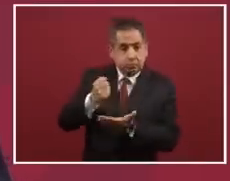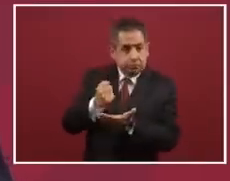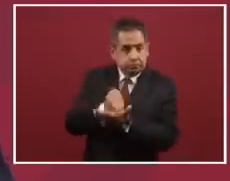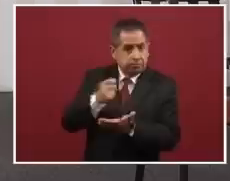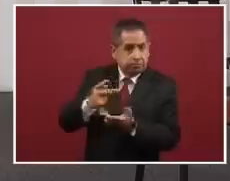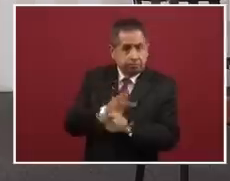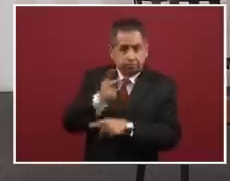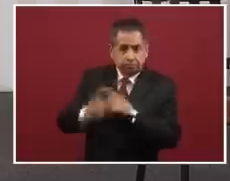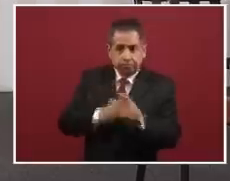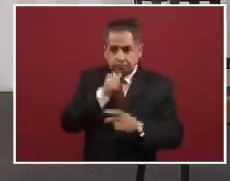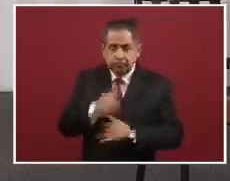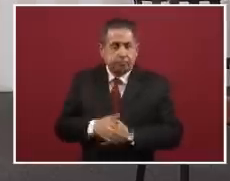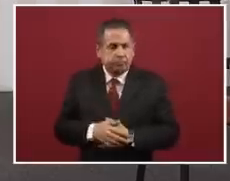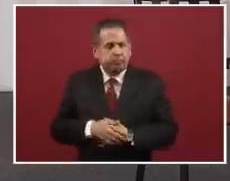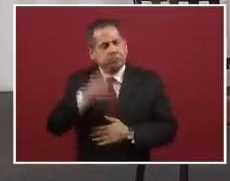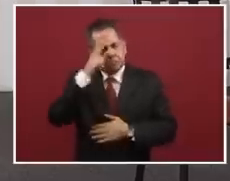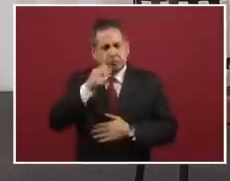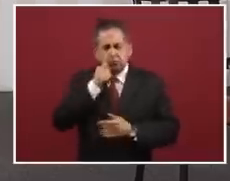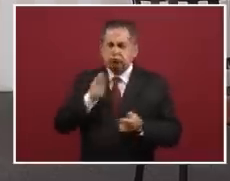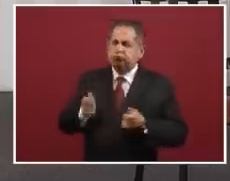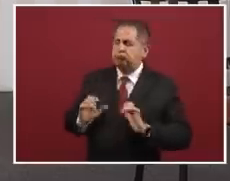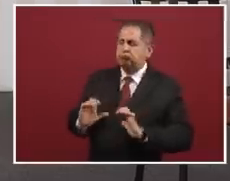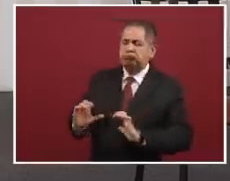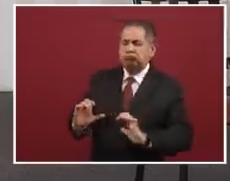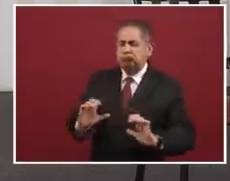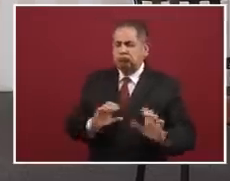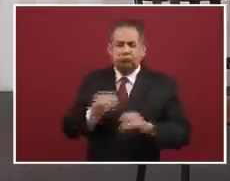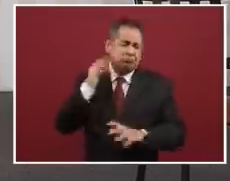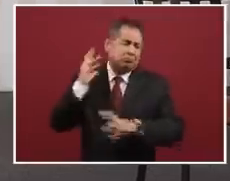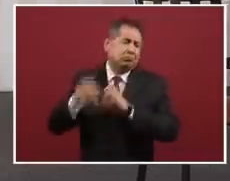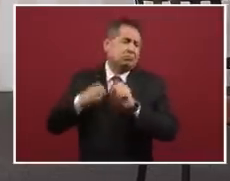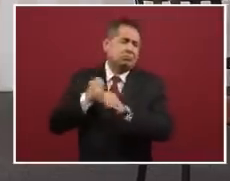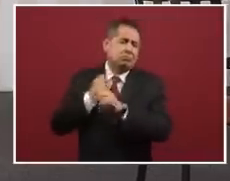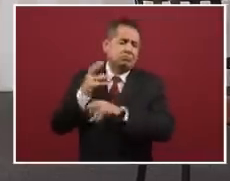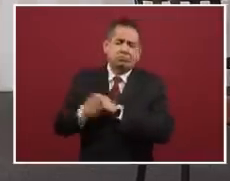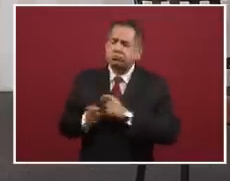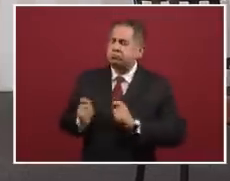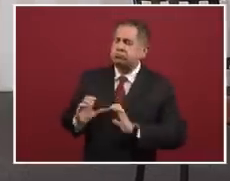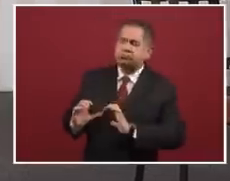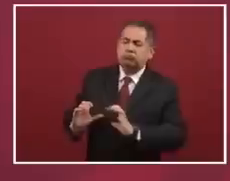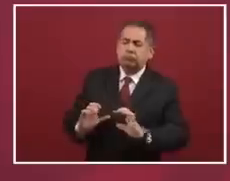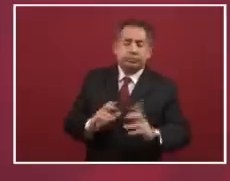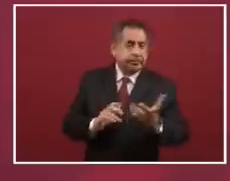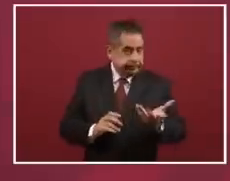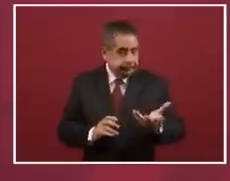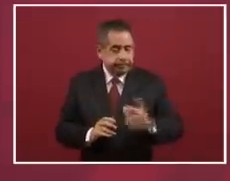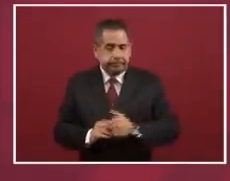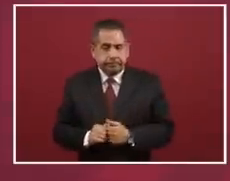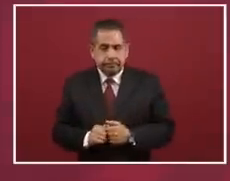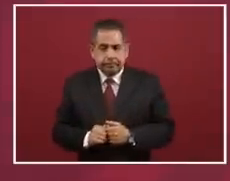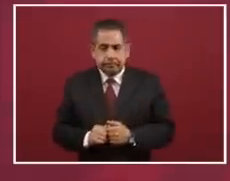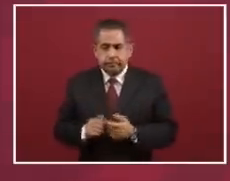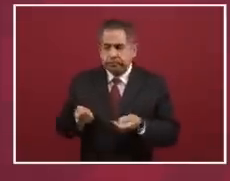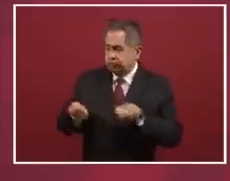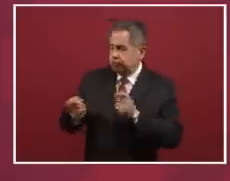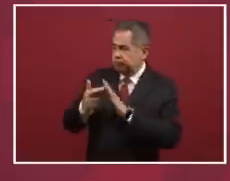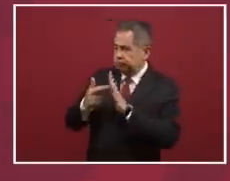tenido capacidad de regular el flujo, toda la vida. ¿Qué vamos a hacer? Regular el flujo.